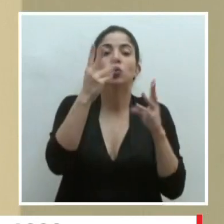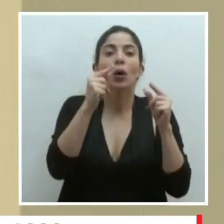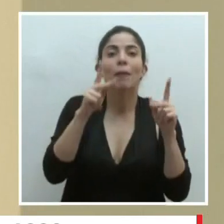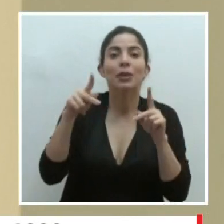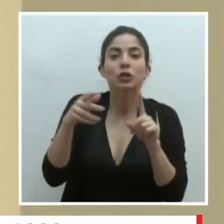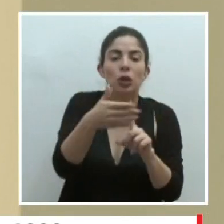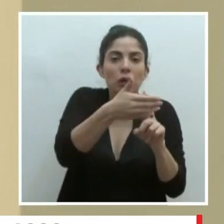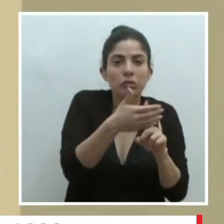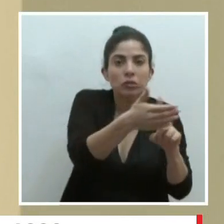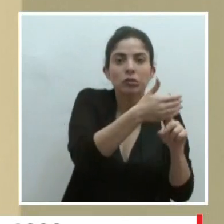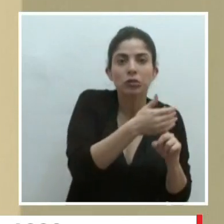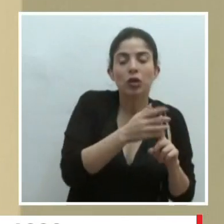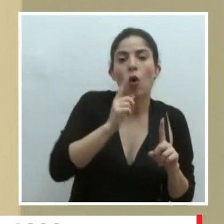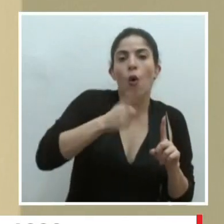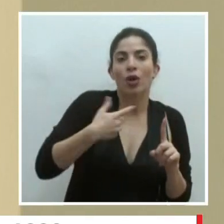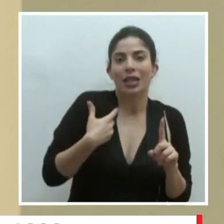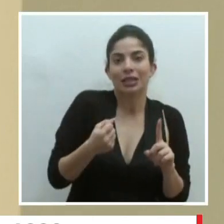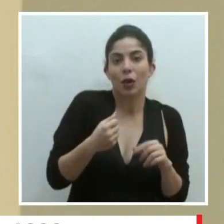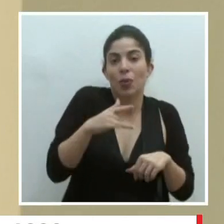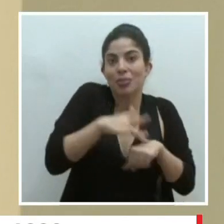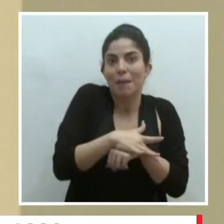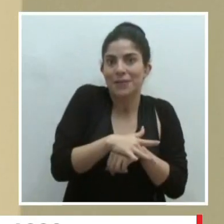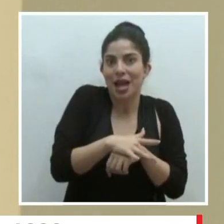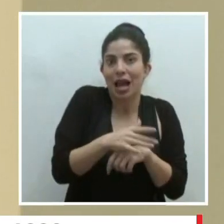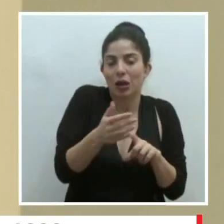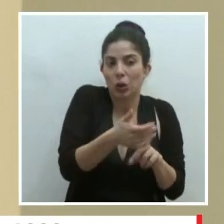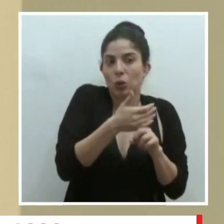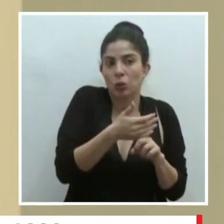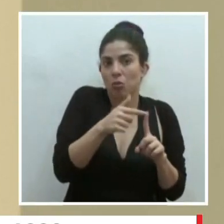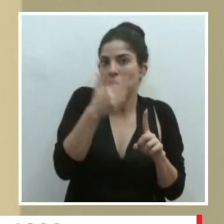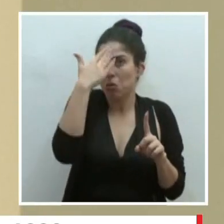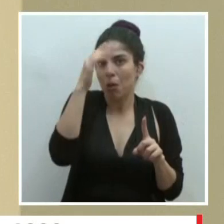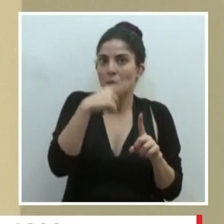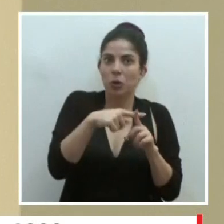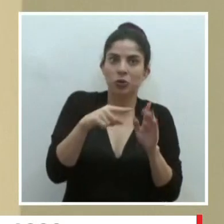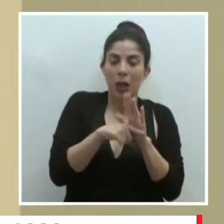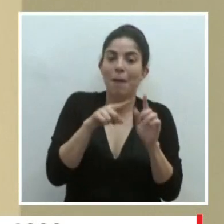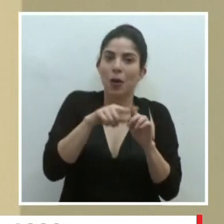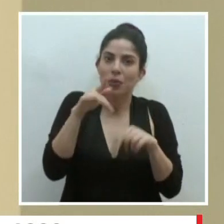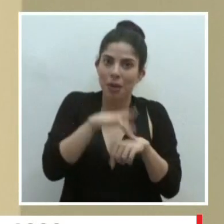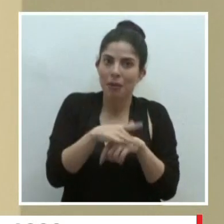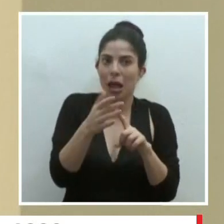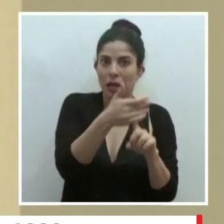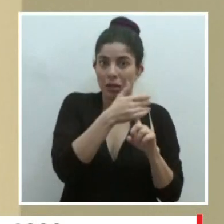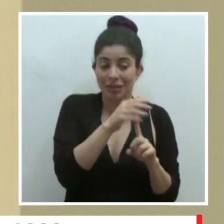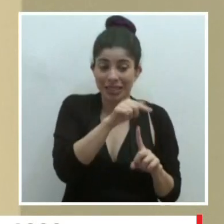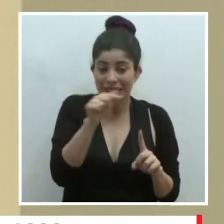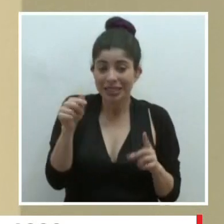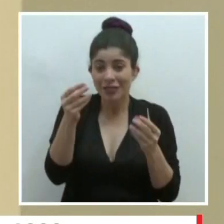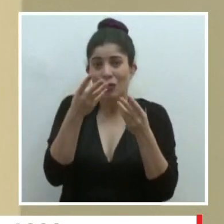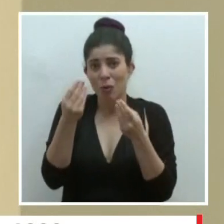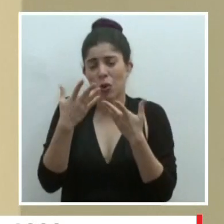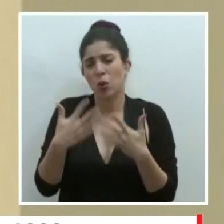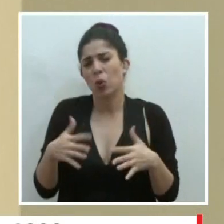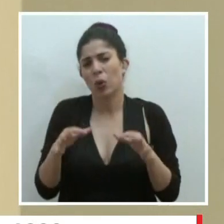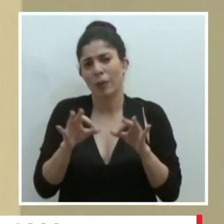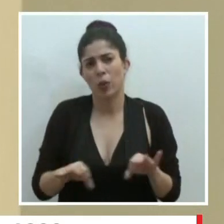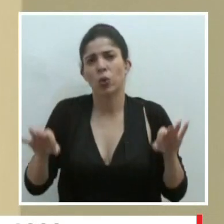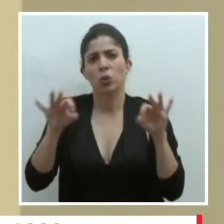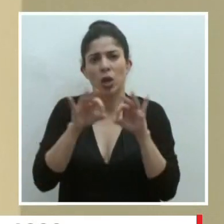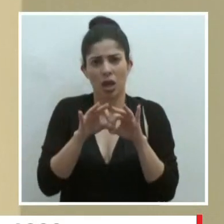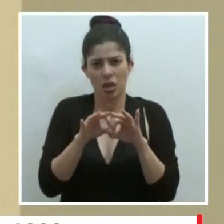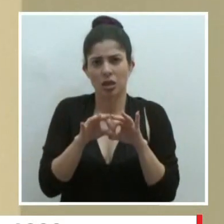se detecta, por ejemplo, que se pone previamente a que se detecten los casos. Eso también siguen siendo informaciones sumamente importantes y que se toman en cuenta